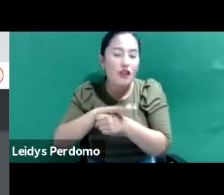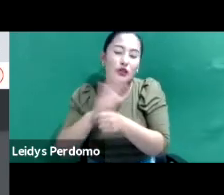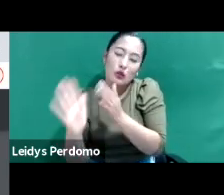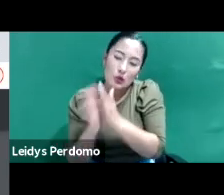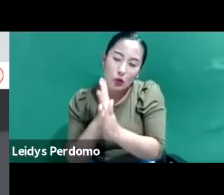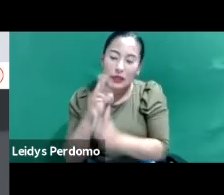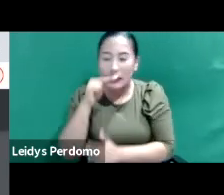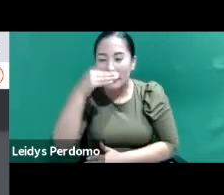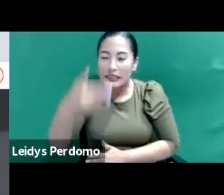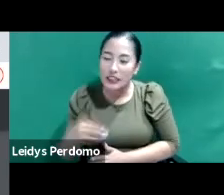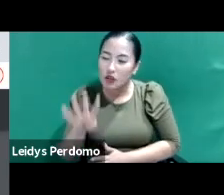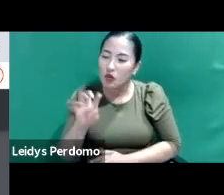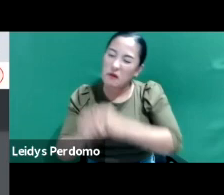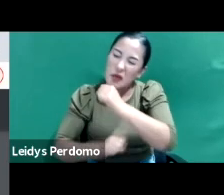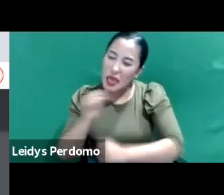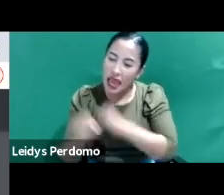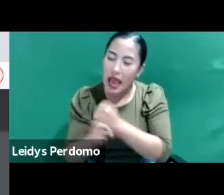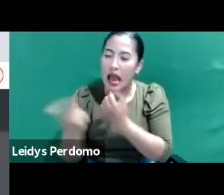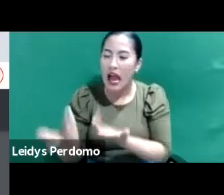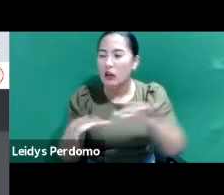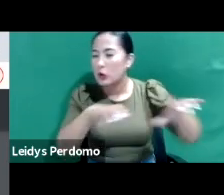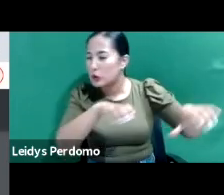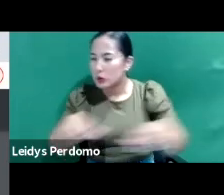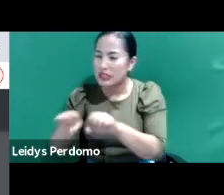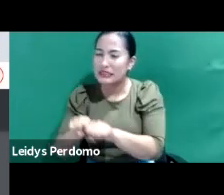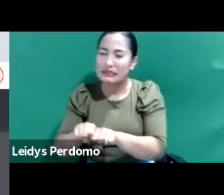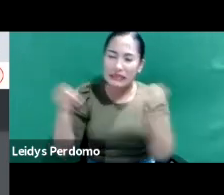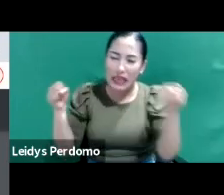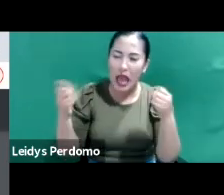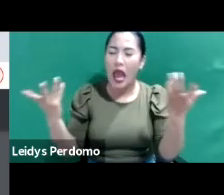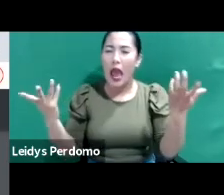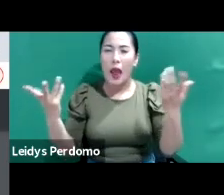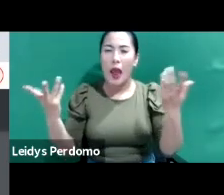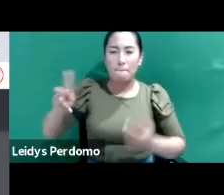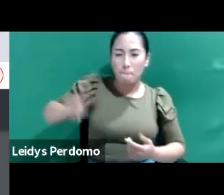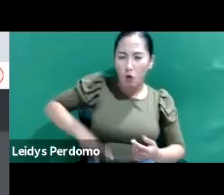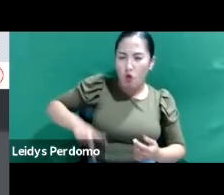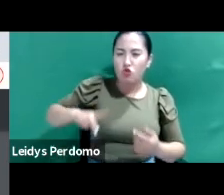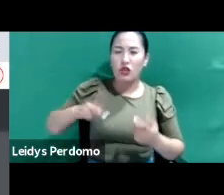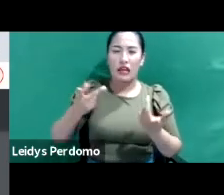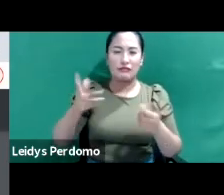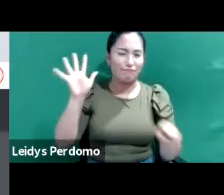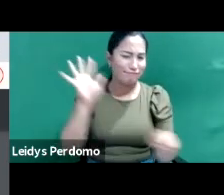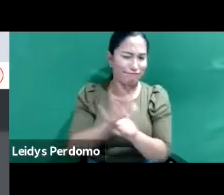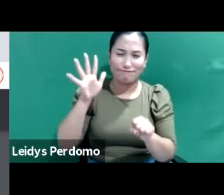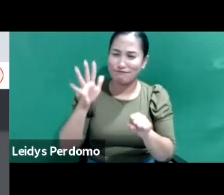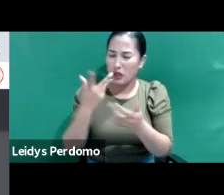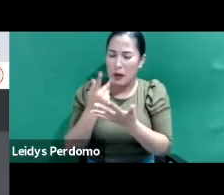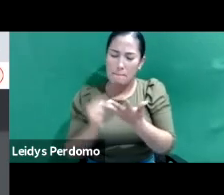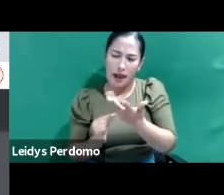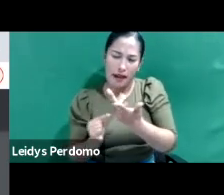estar presentando estas conductas disruptivas o estas conductas agresivas que pueden estar asociadas precisamente a un